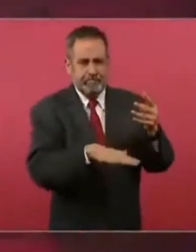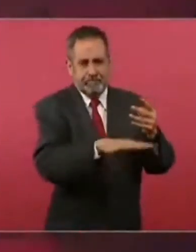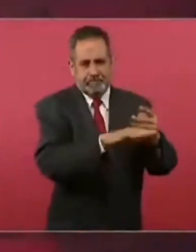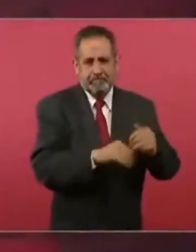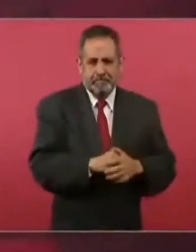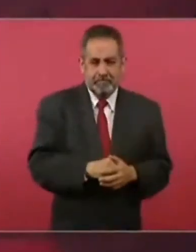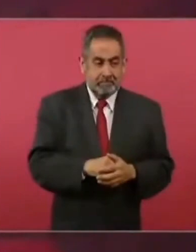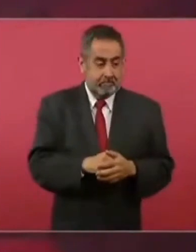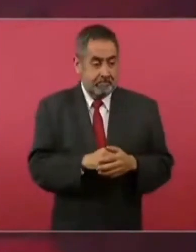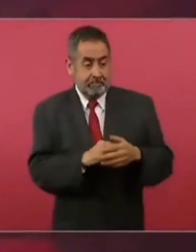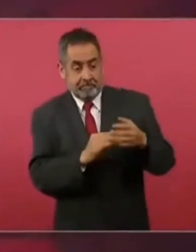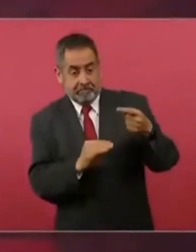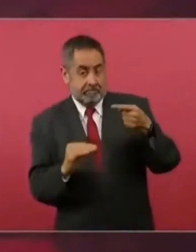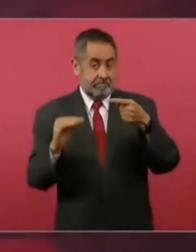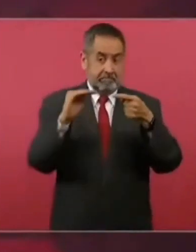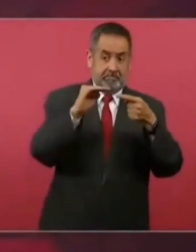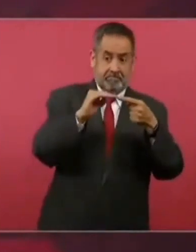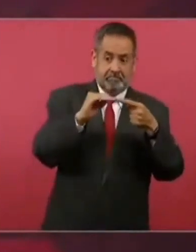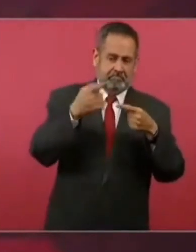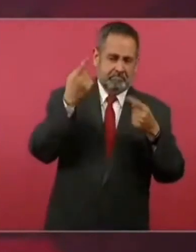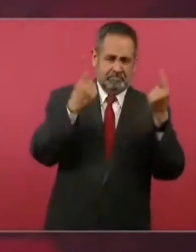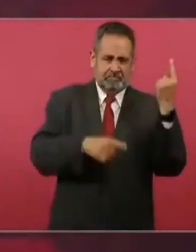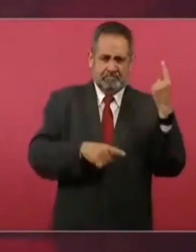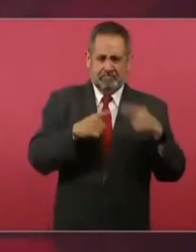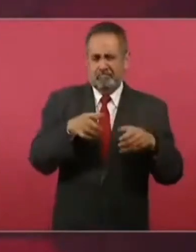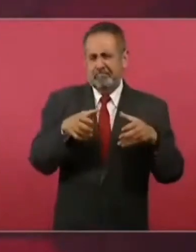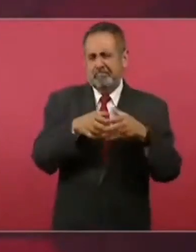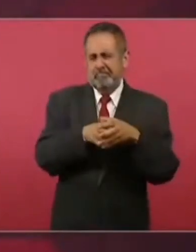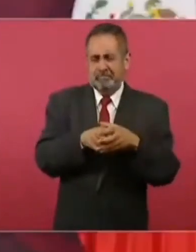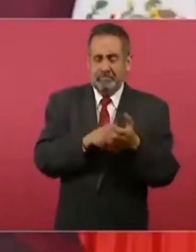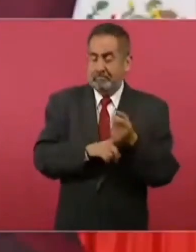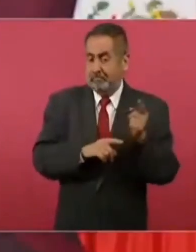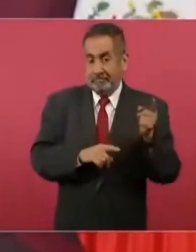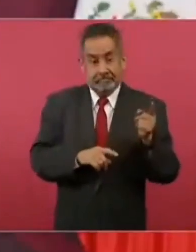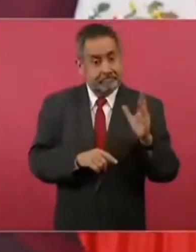Están los que mandan, por eso